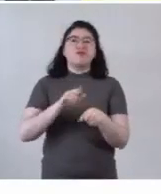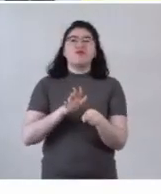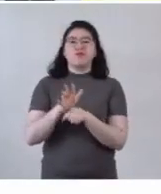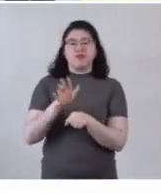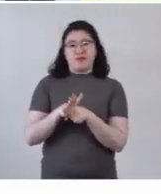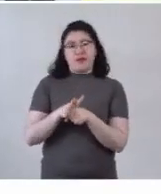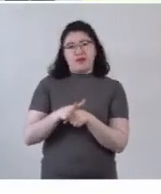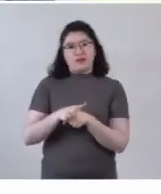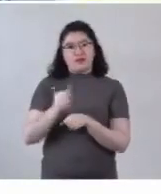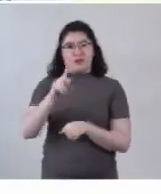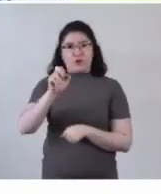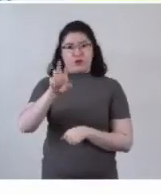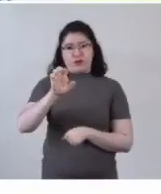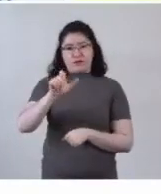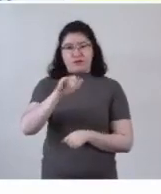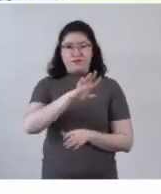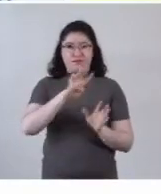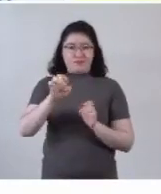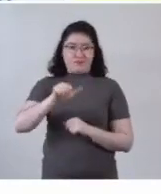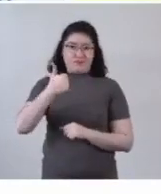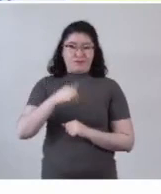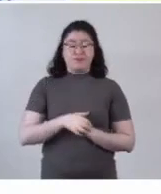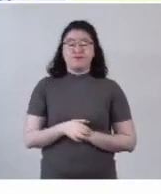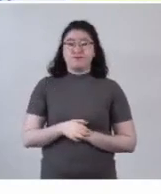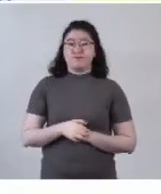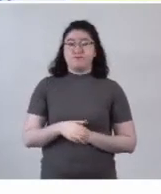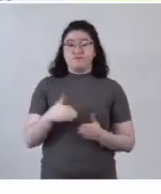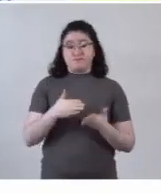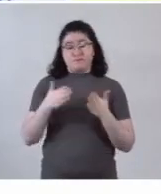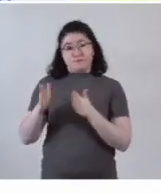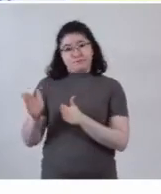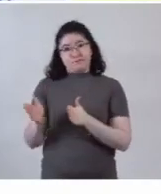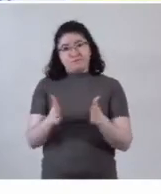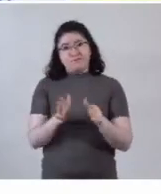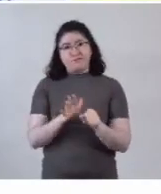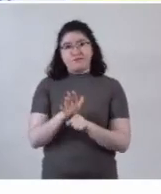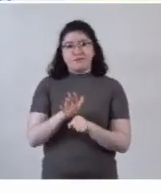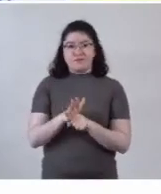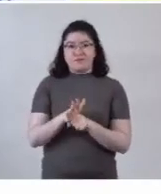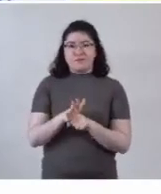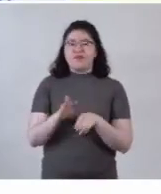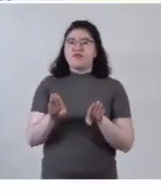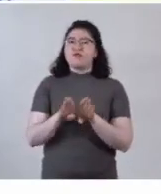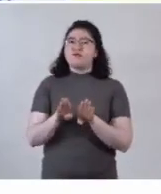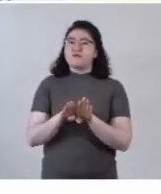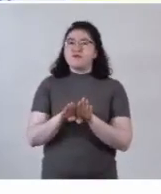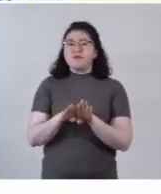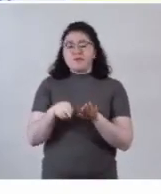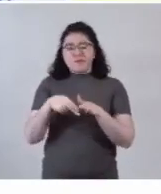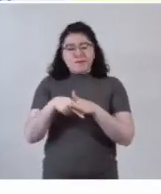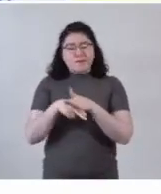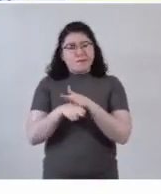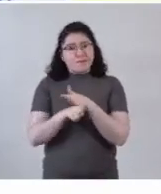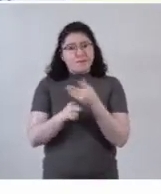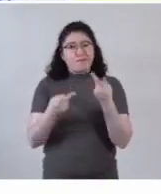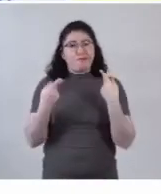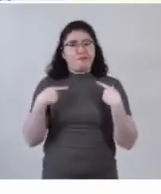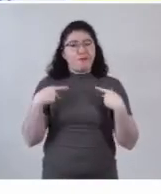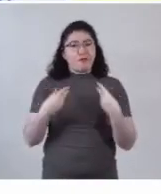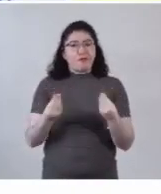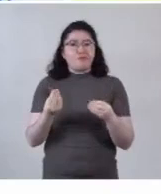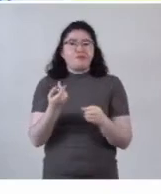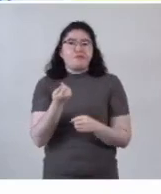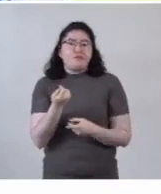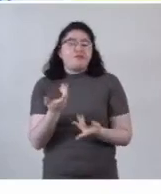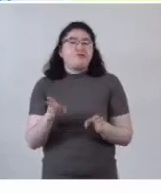Y seguimos con la información que damos todos los días de la afluencia diaria en el metro, que es una reducción de